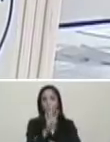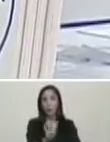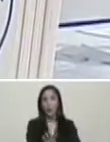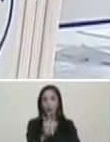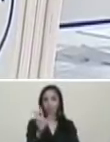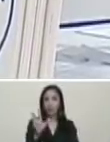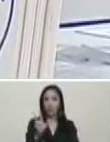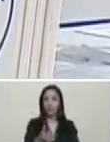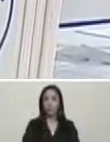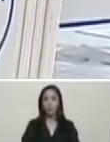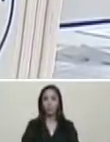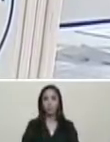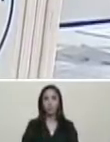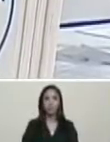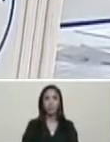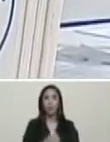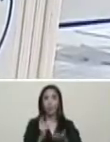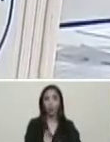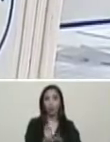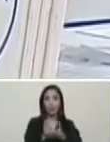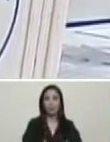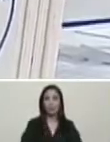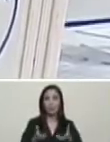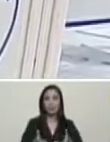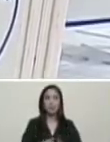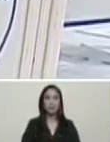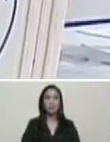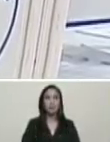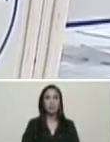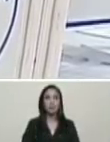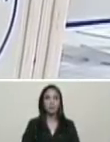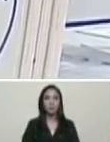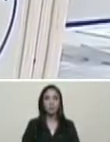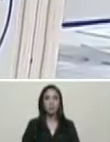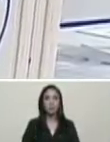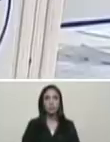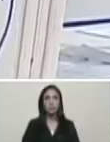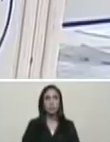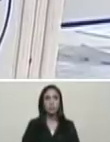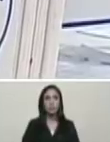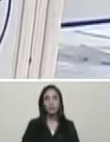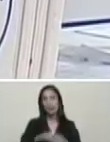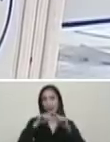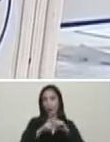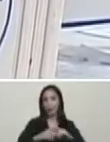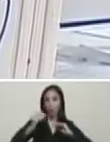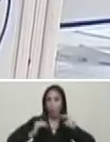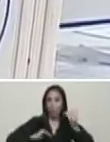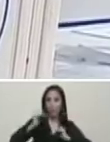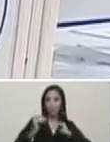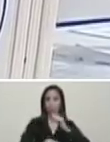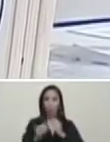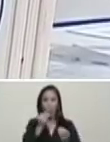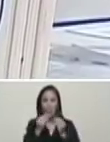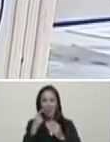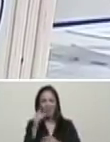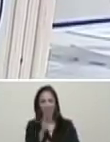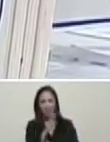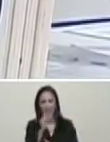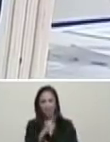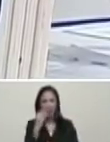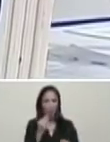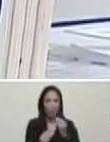1.797.343 toneladas métricas, lo cual representa, en comparación con la comida podrida